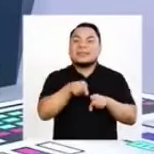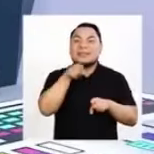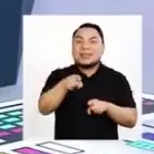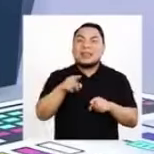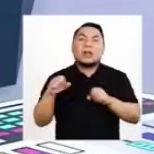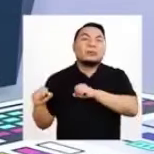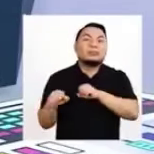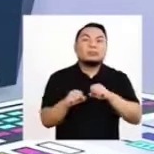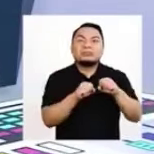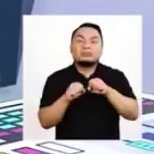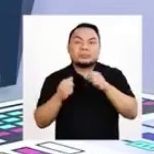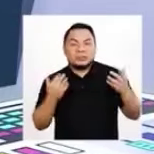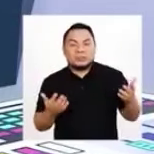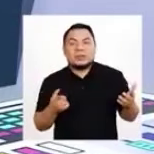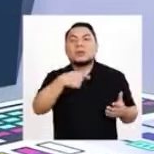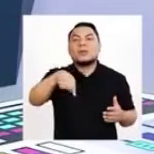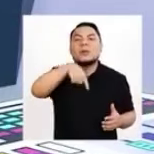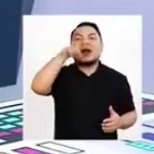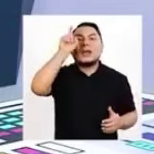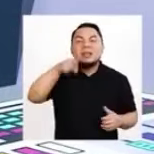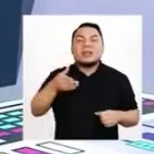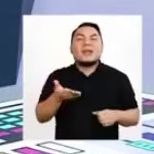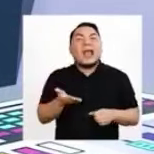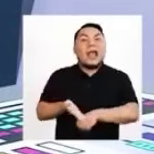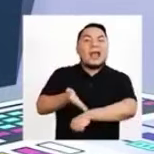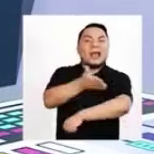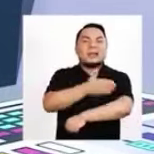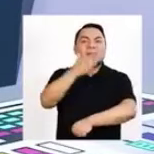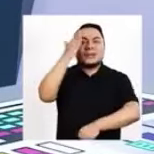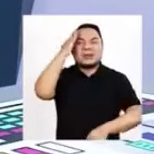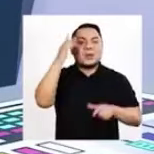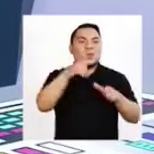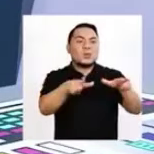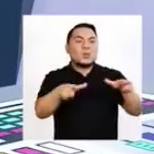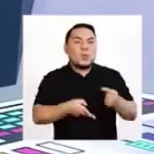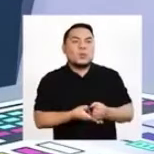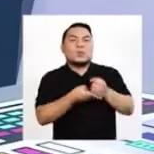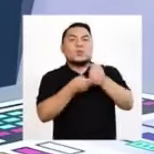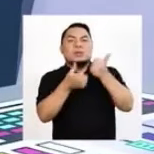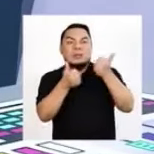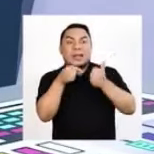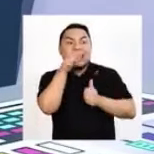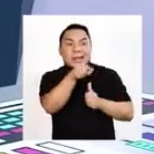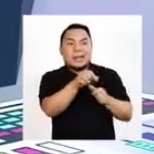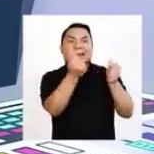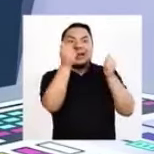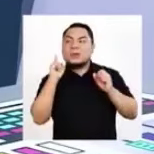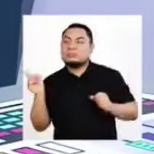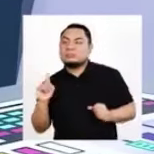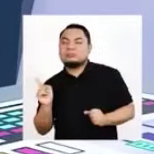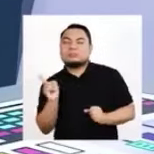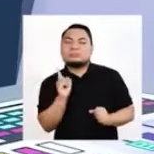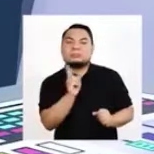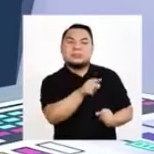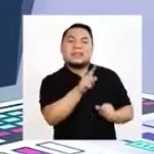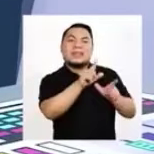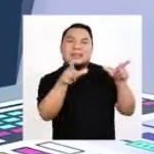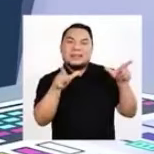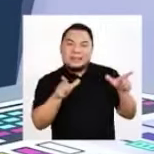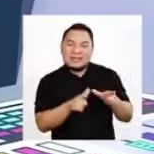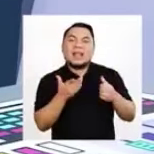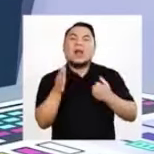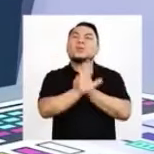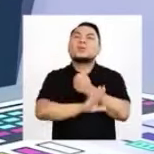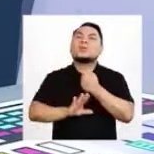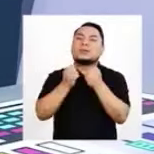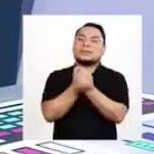Además, ante un sismo, deberíamos conocer las zonas seguras para dirigirnos rápidamente